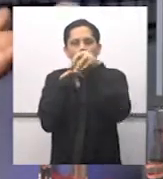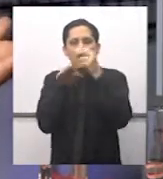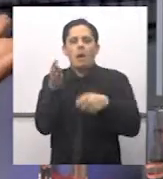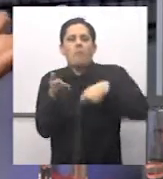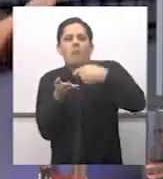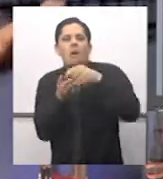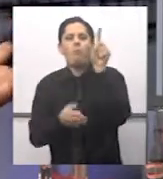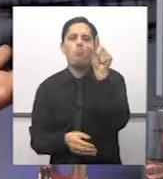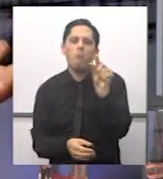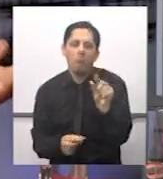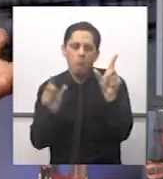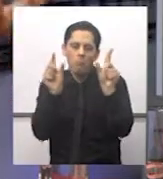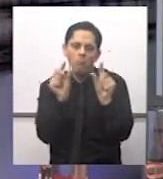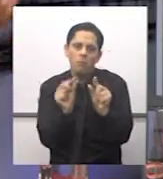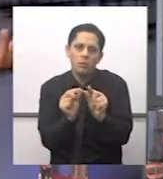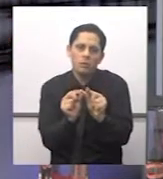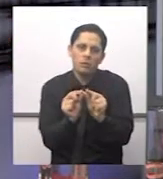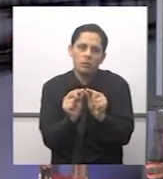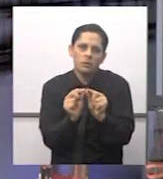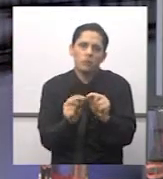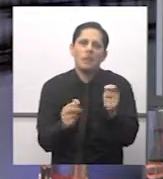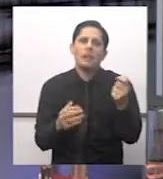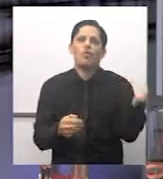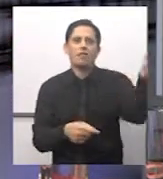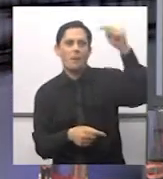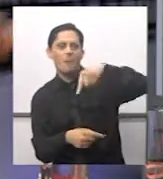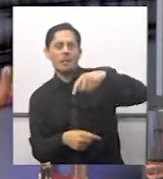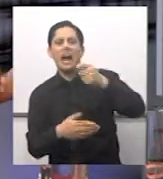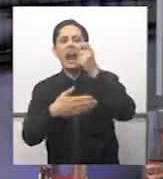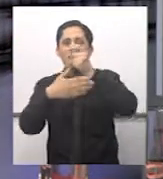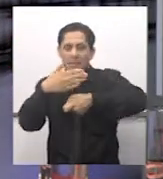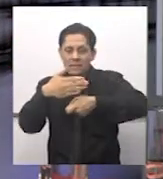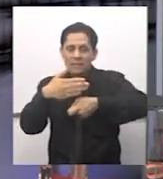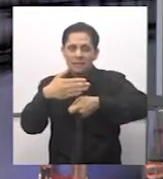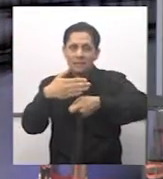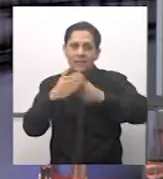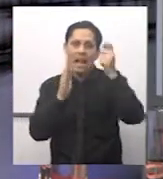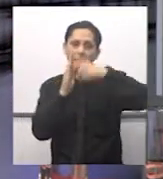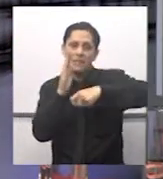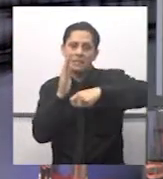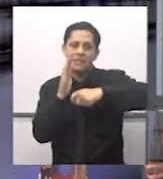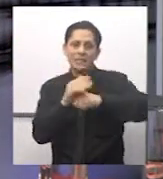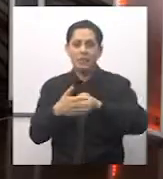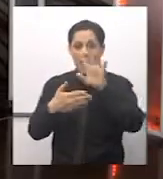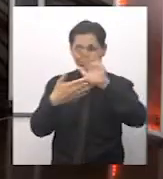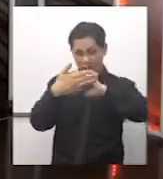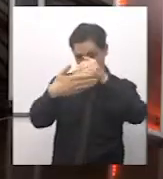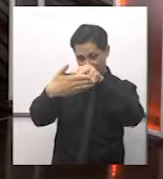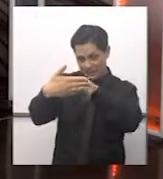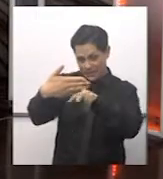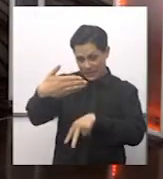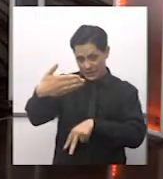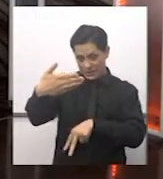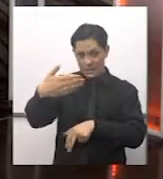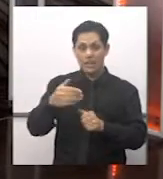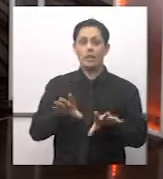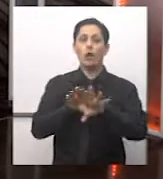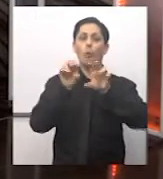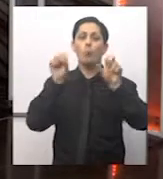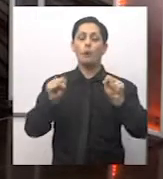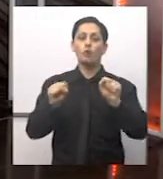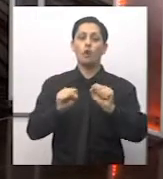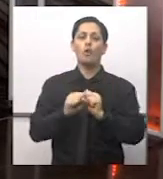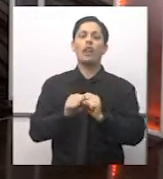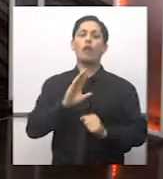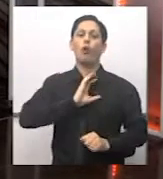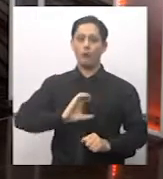son llamados al mes. Exacto. Entonces lo que hay que hacer es revisar, y el compromiso del gobierno es que el 17 de enero